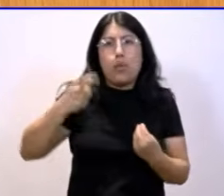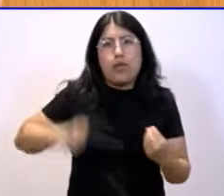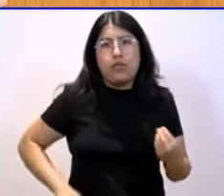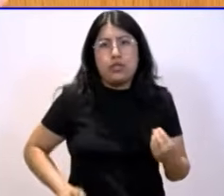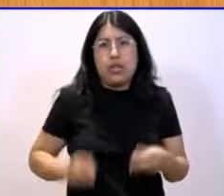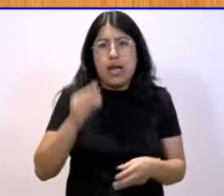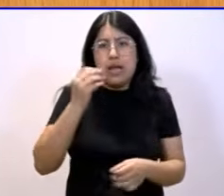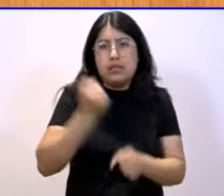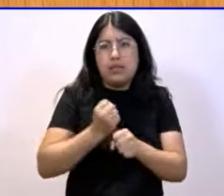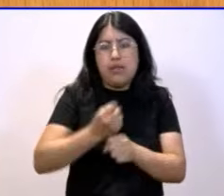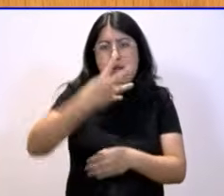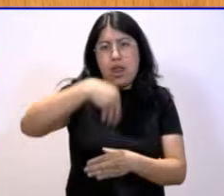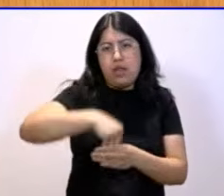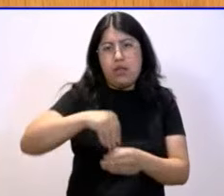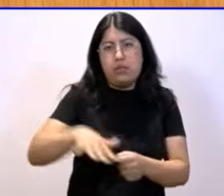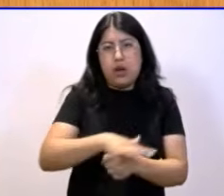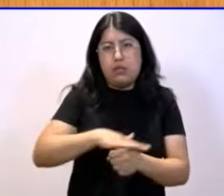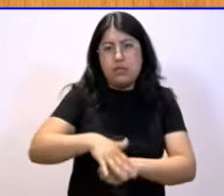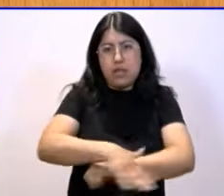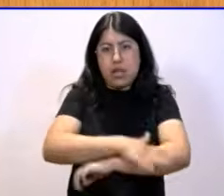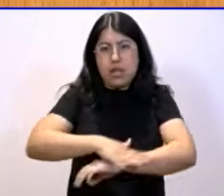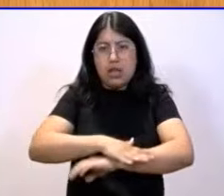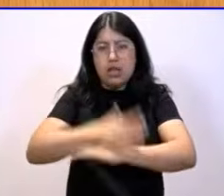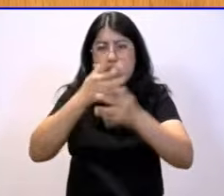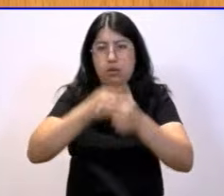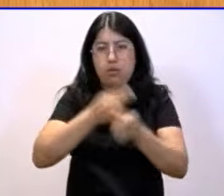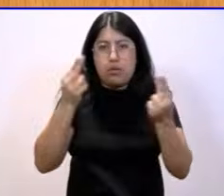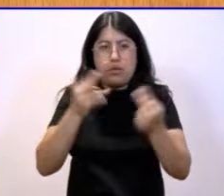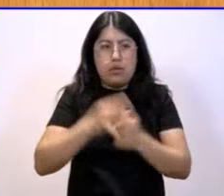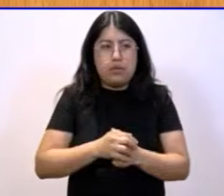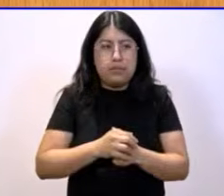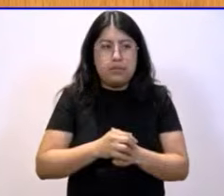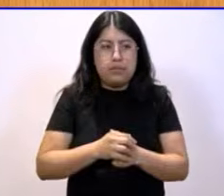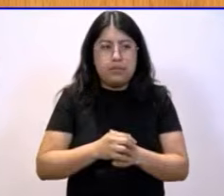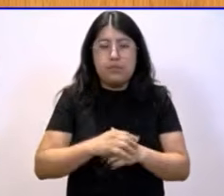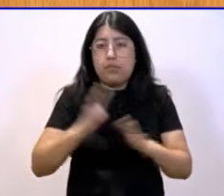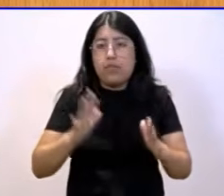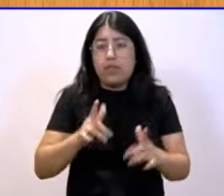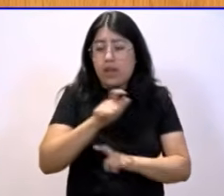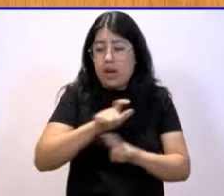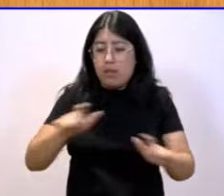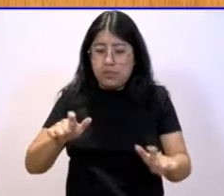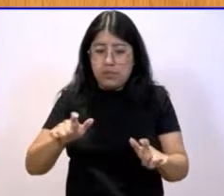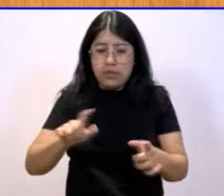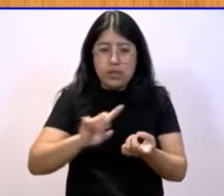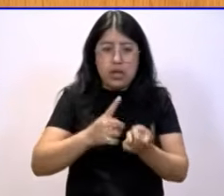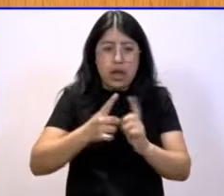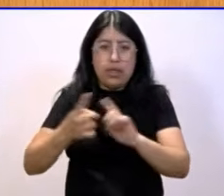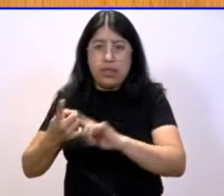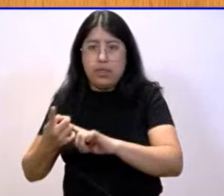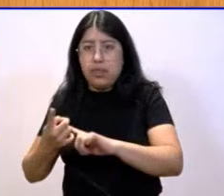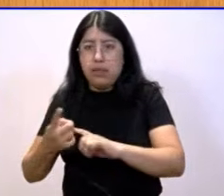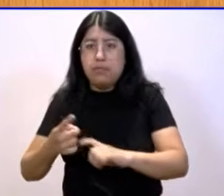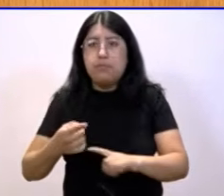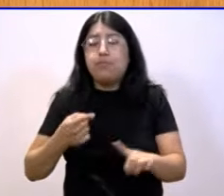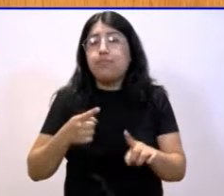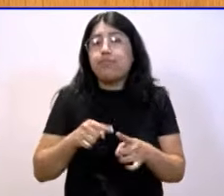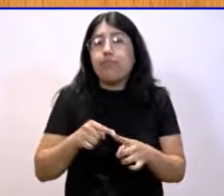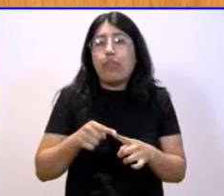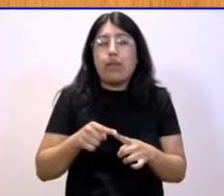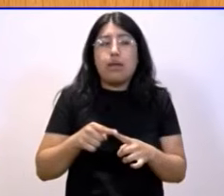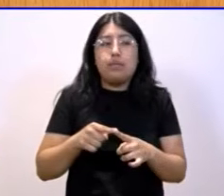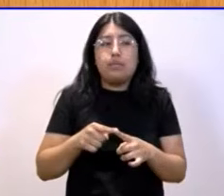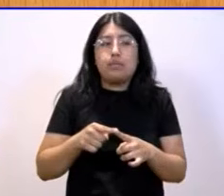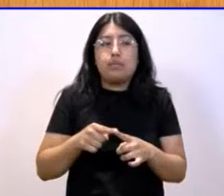trabajan en el ámbito de la administración pública. Porque lo decía, interinos son, para no volver, ¿no?, a esta